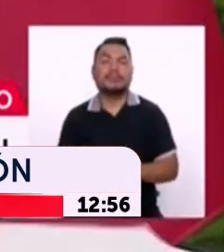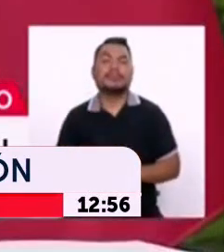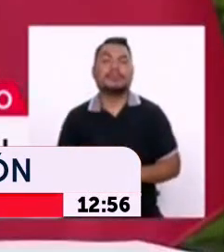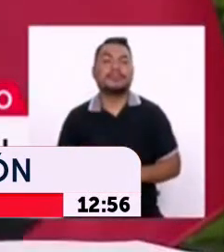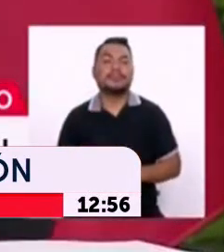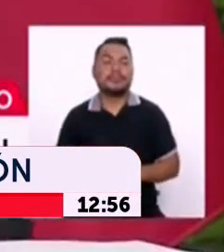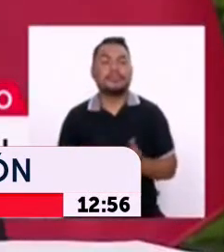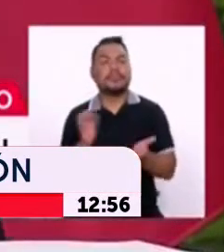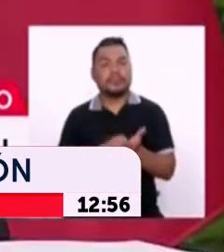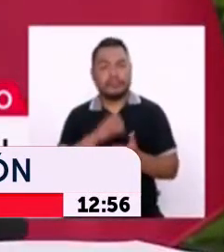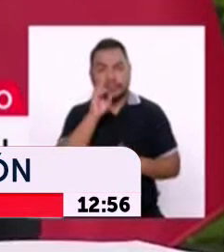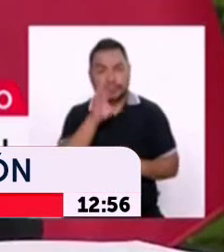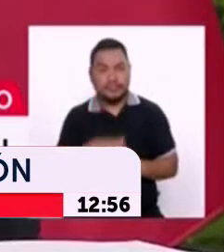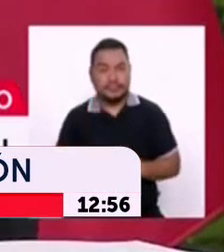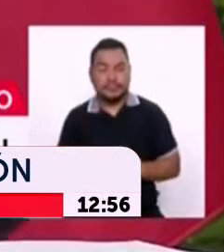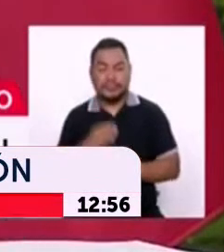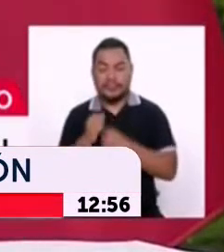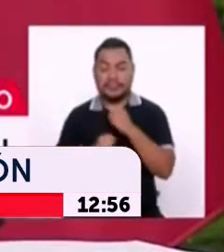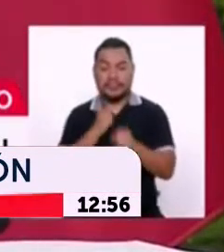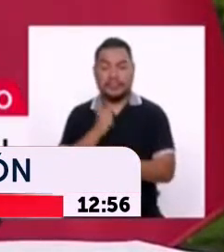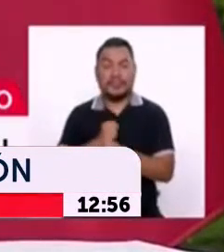momentos. Repito,